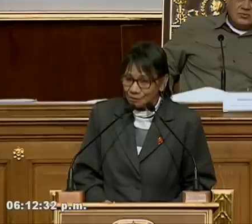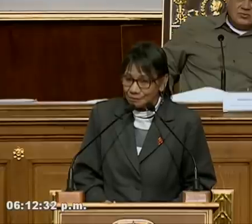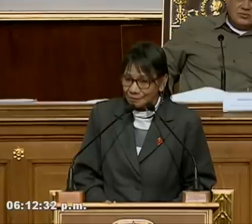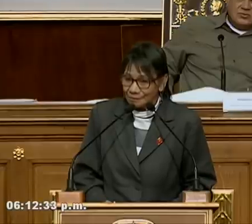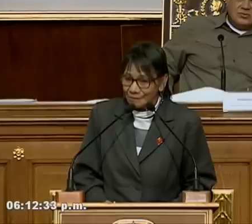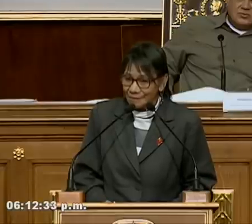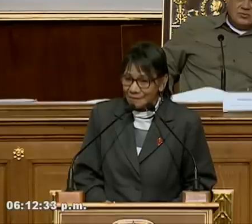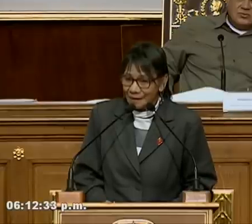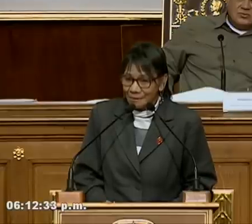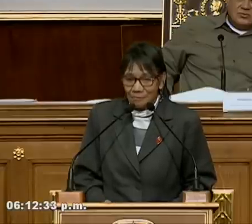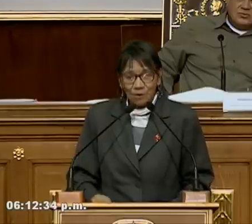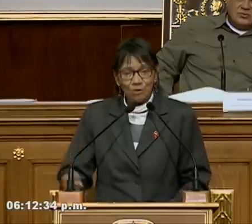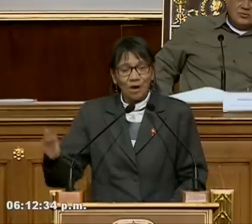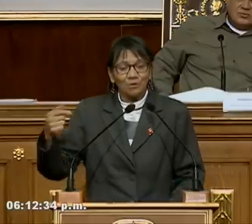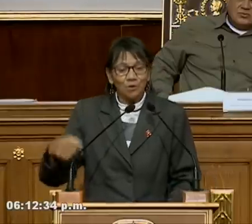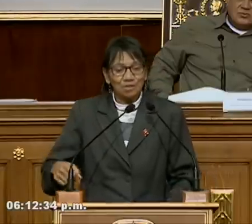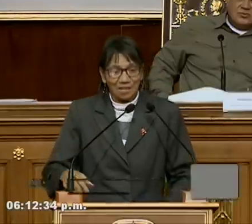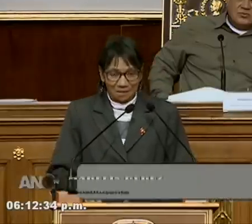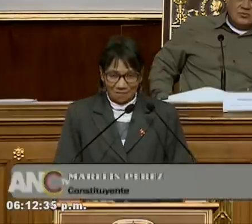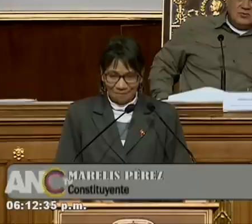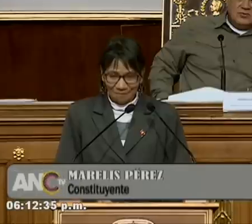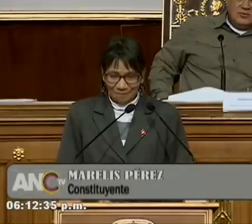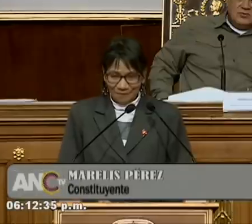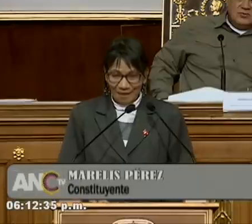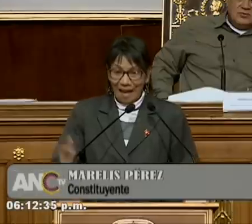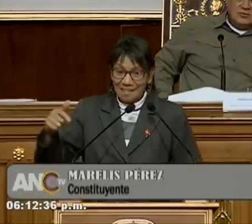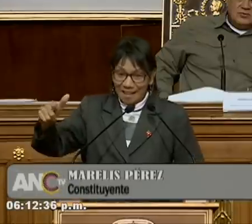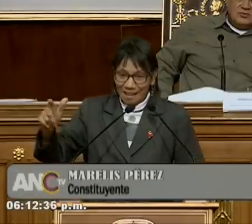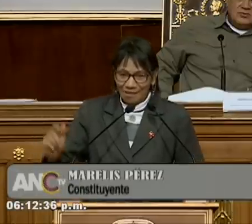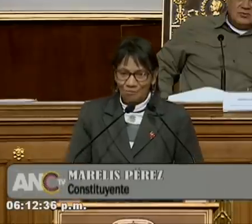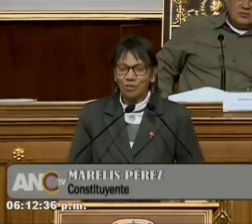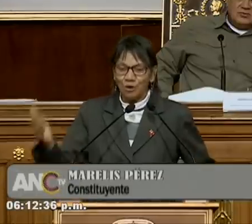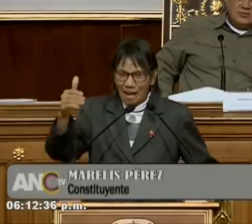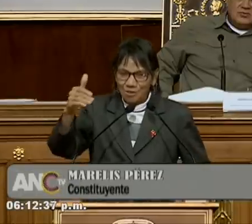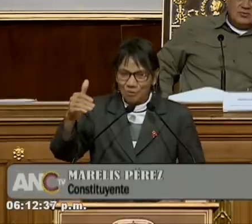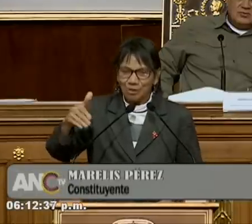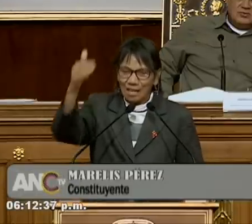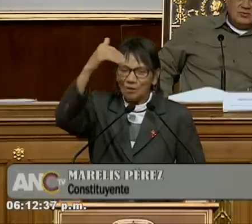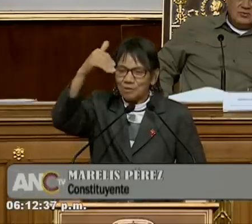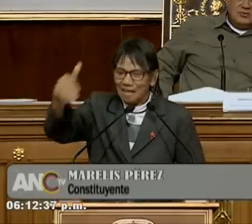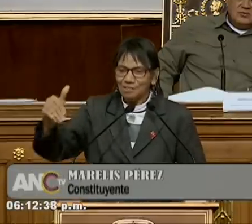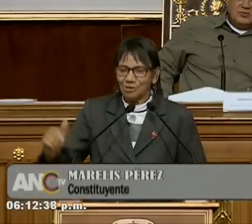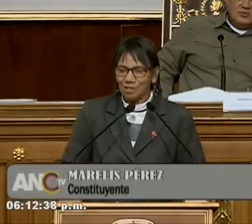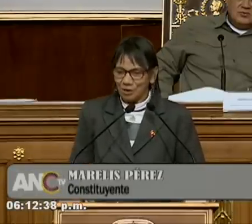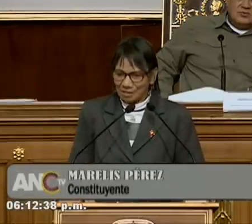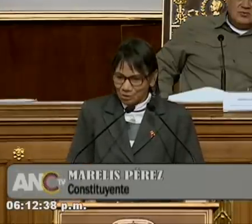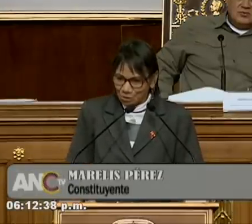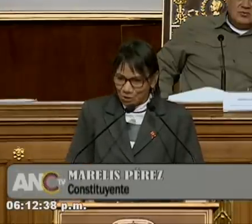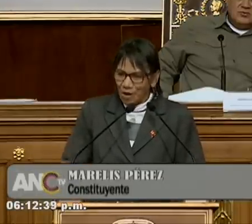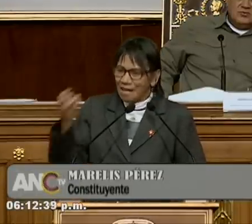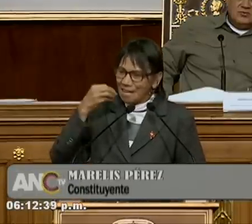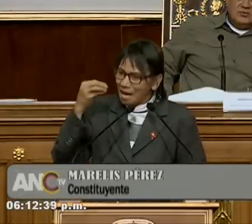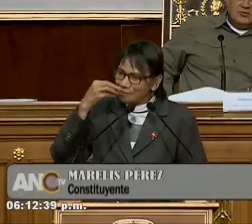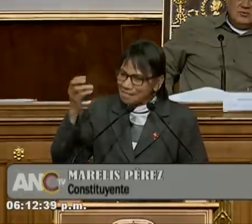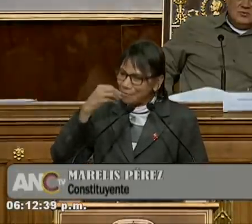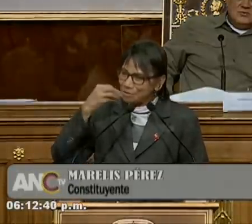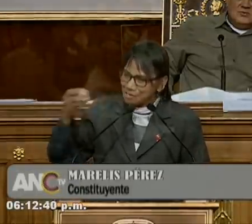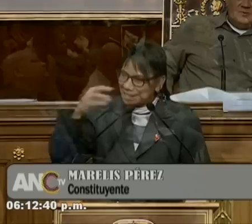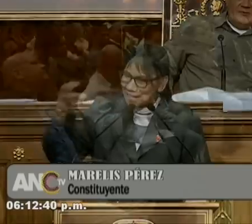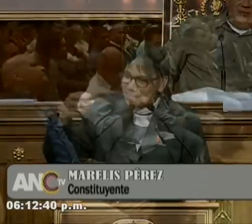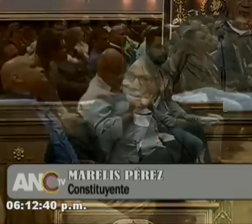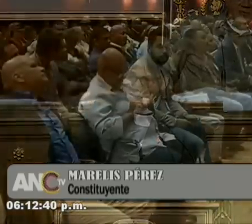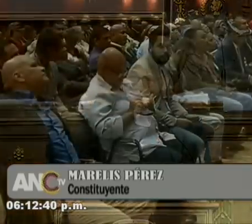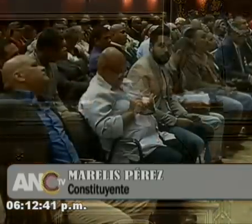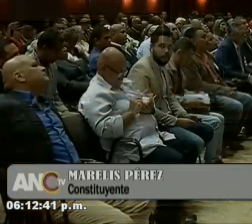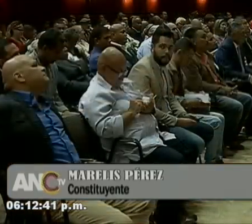desenmascaramiento. Pero ellos acusan, ella, bueno, ellos, porque es el gobierno de los Estados Unidos. Ella habla, esa boquita